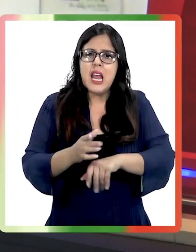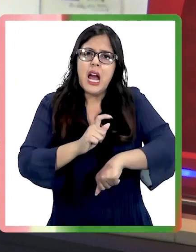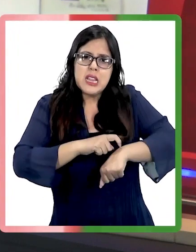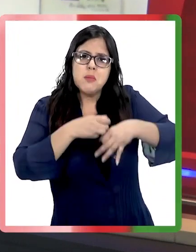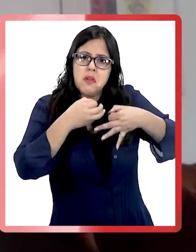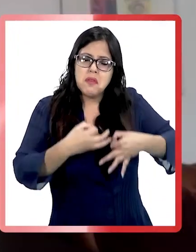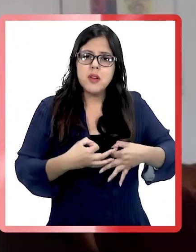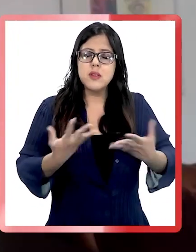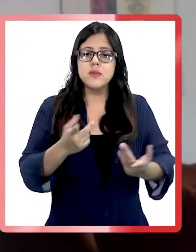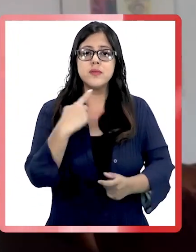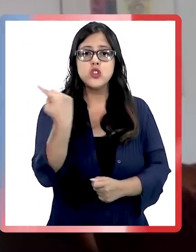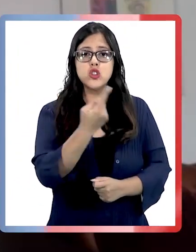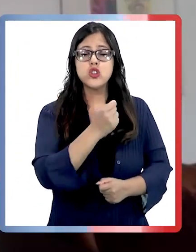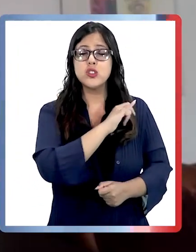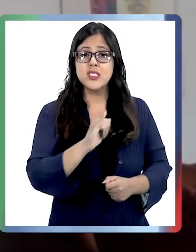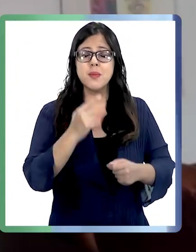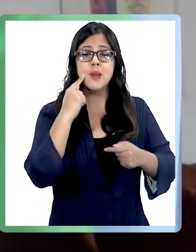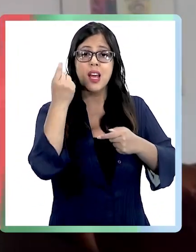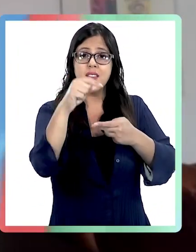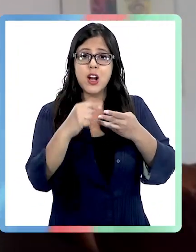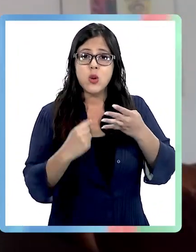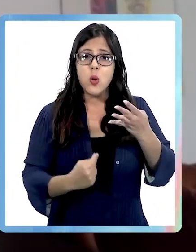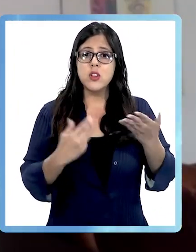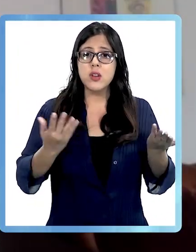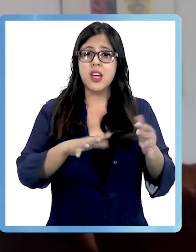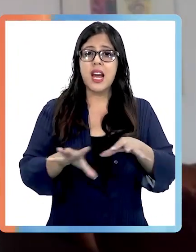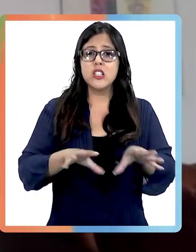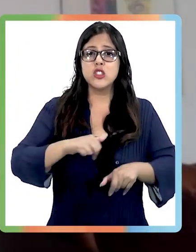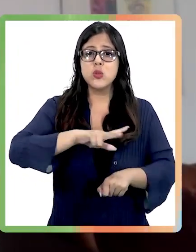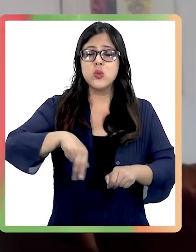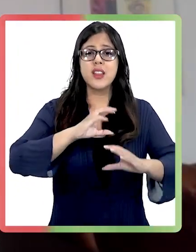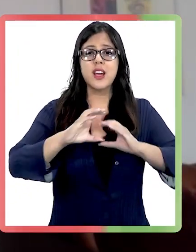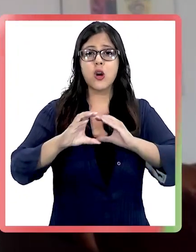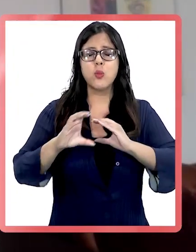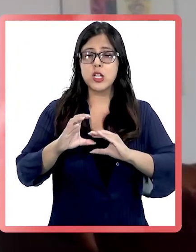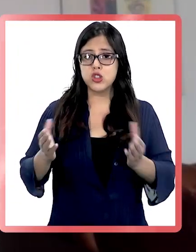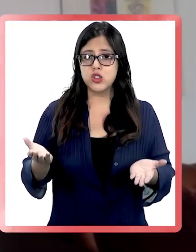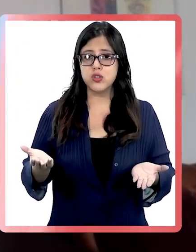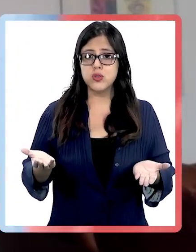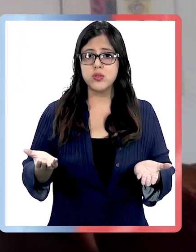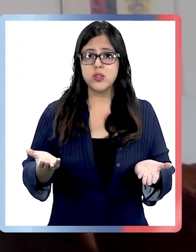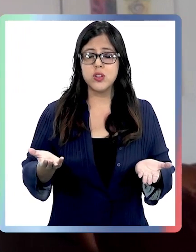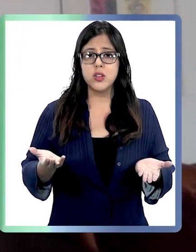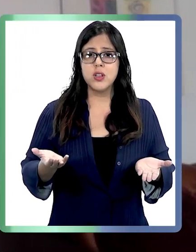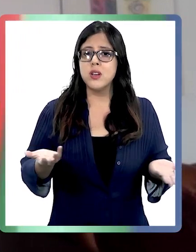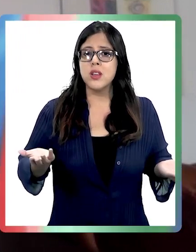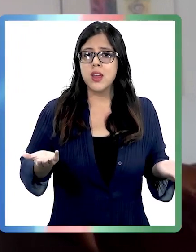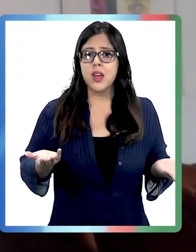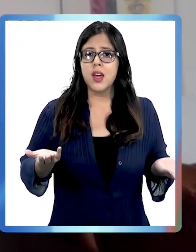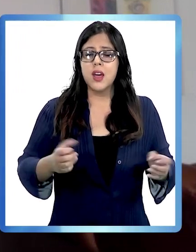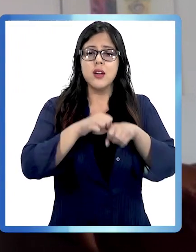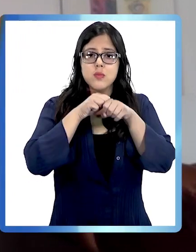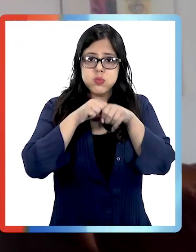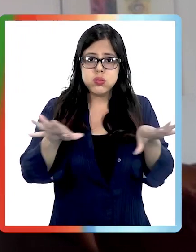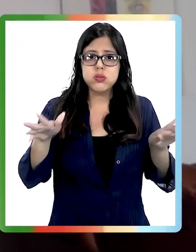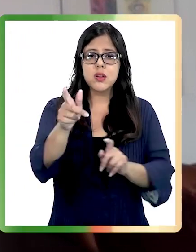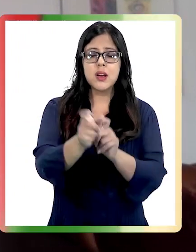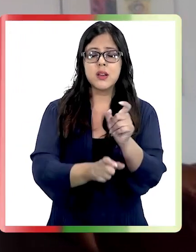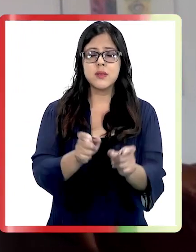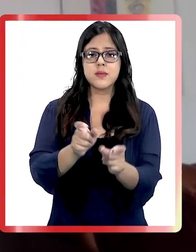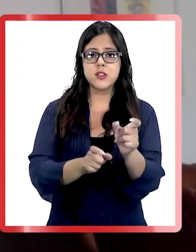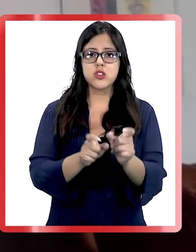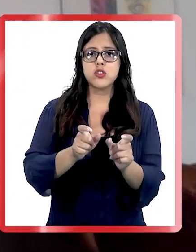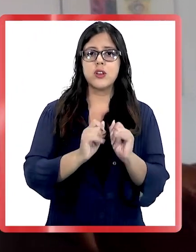¿Están a destiempo? Nosotros estamos siempre evaluando críticamente nuestras acciones de comunicación, efectivamente, para llegar